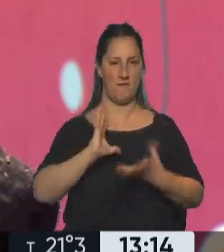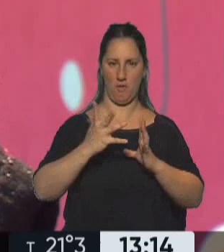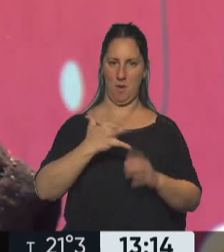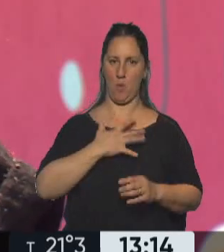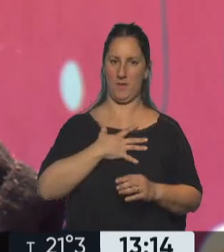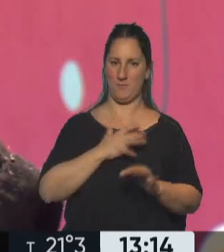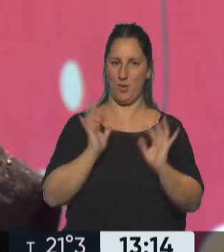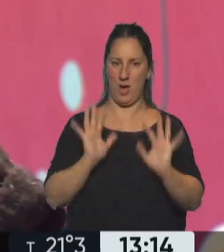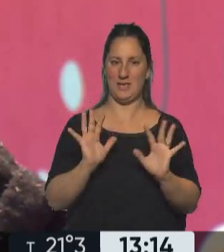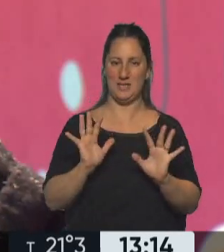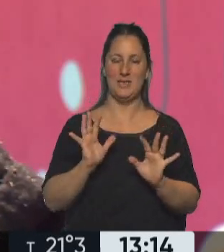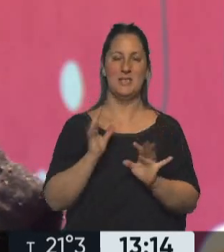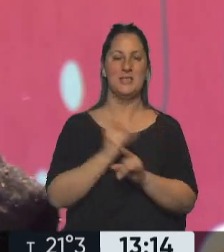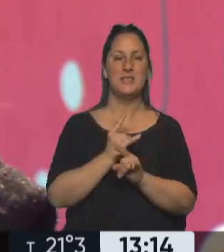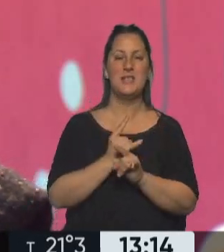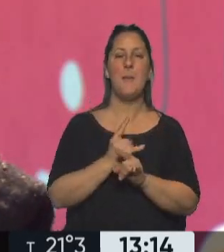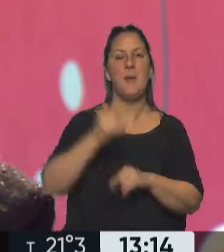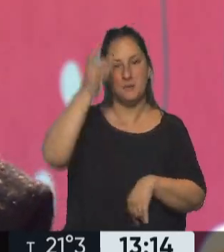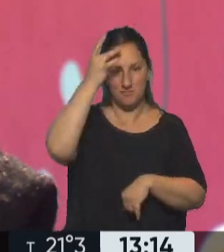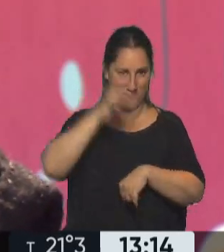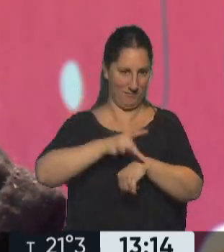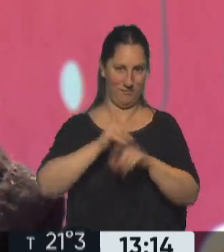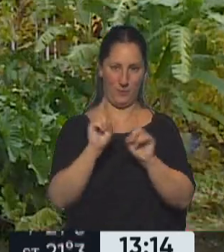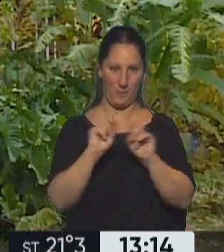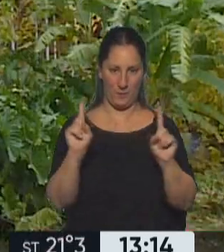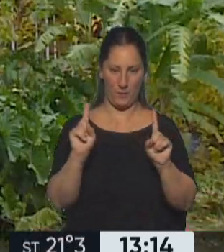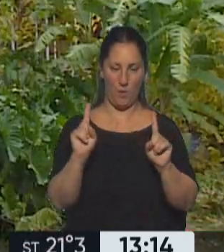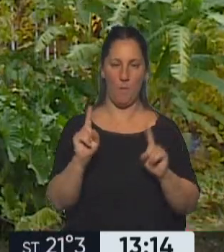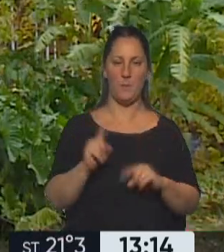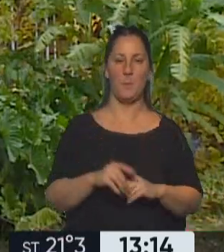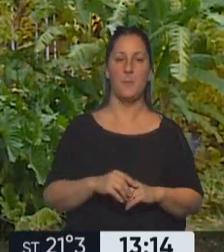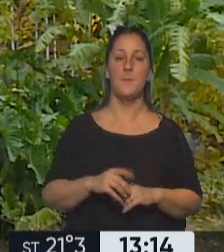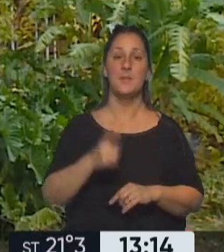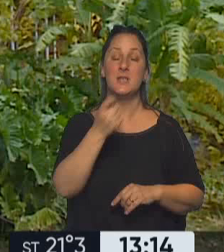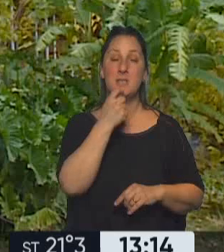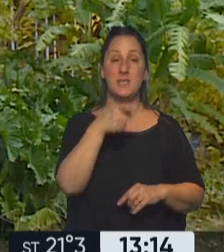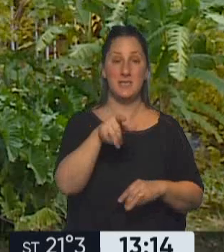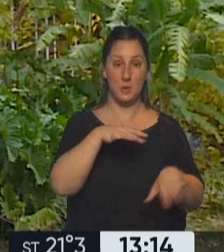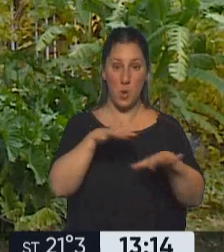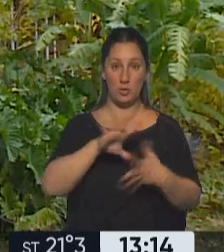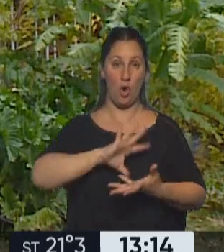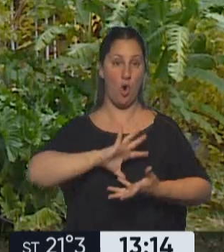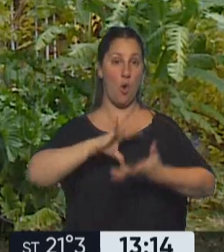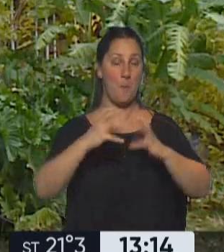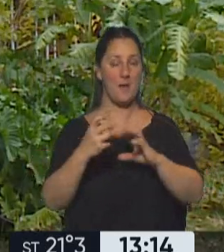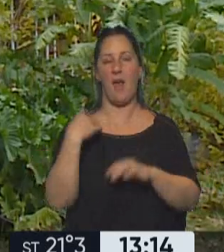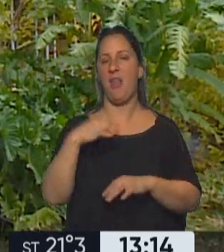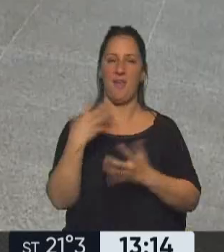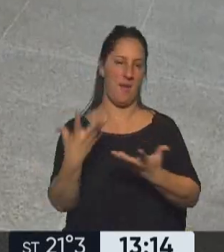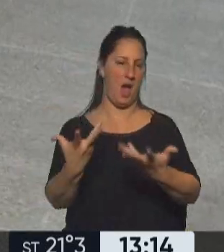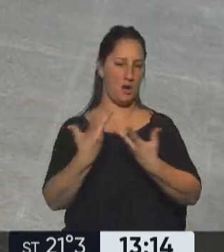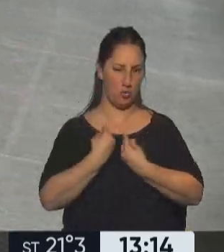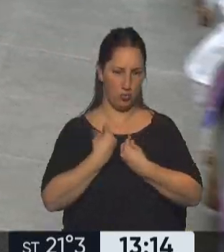frente a eso que no siempre va a ser patológica. Ahora, en el caso que eso se complique, bueno, hay que buscar la ayuda